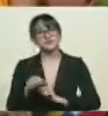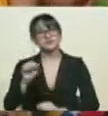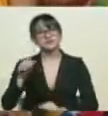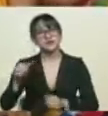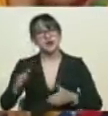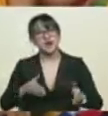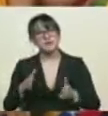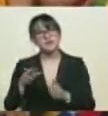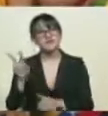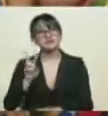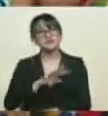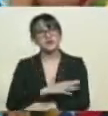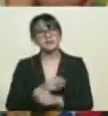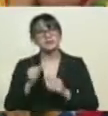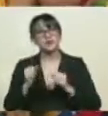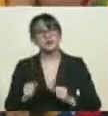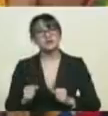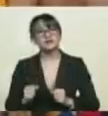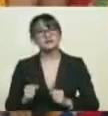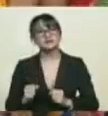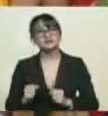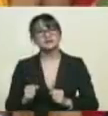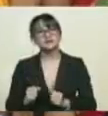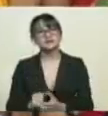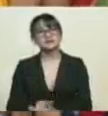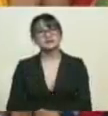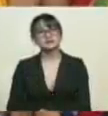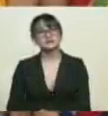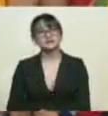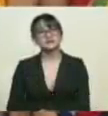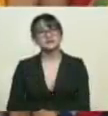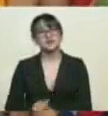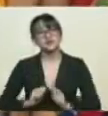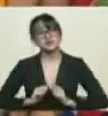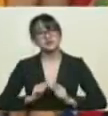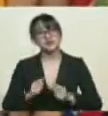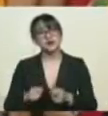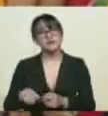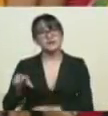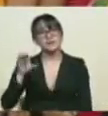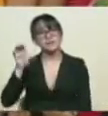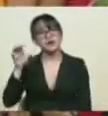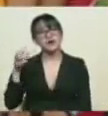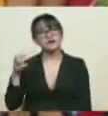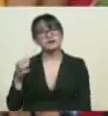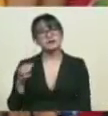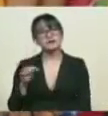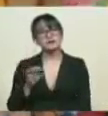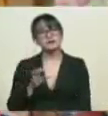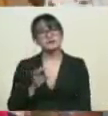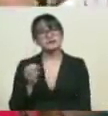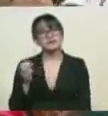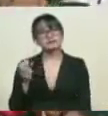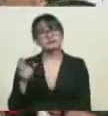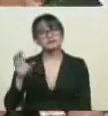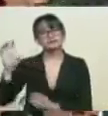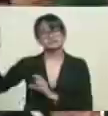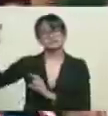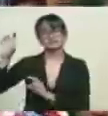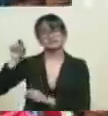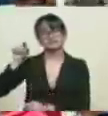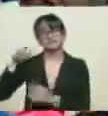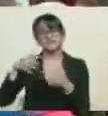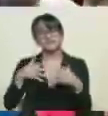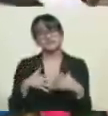de la Venezuela potencia, o le entregamos el país al Fondo Monetario Internacional.